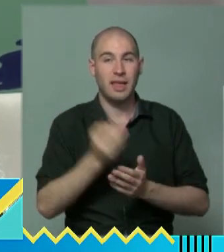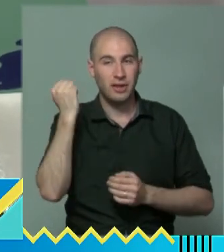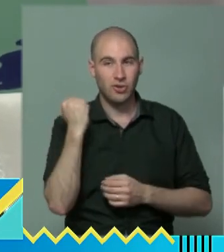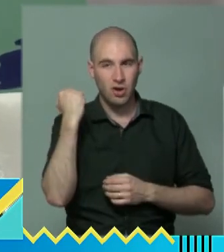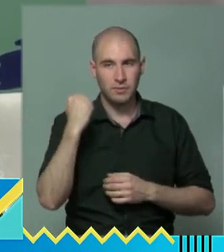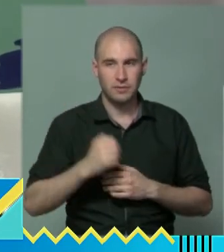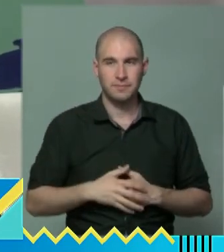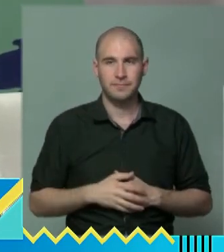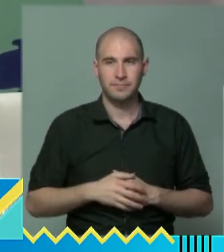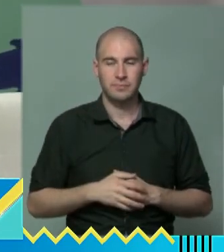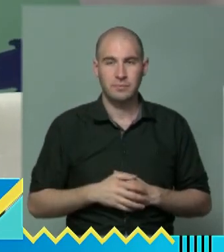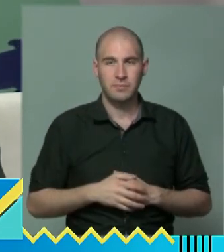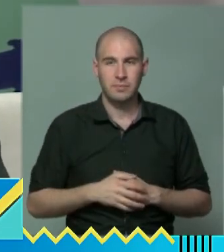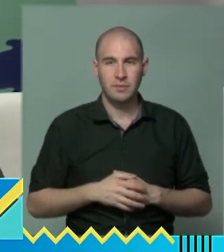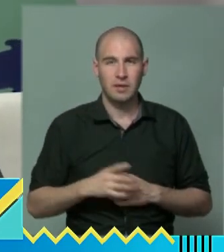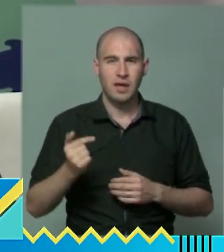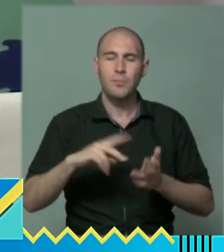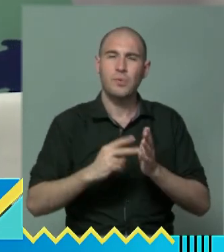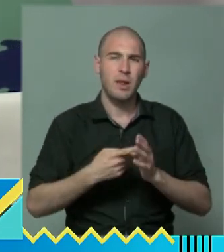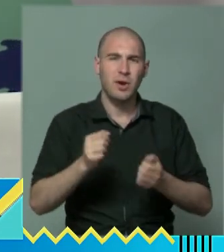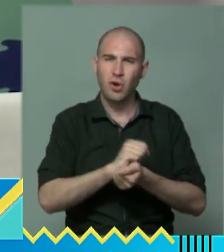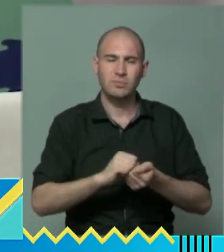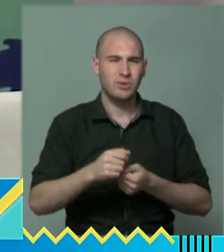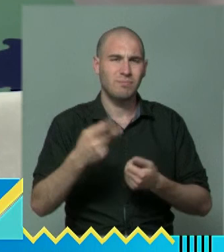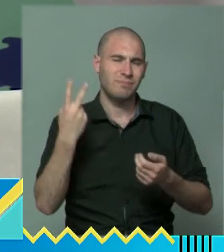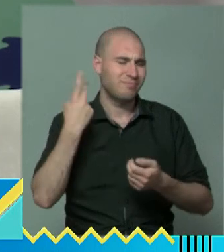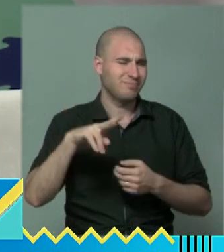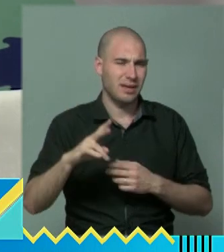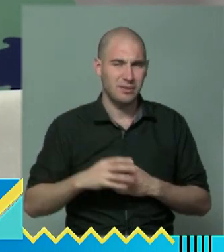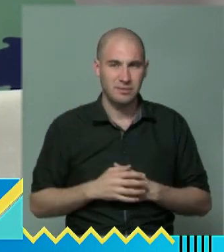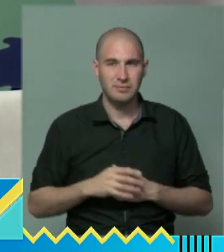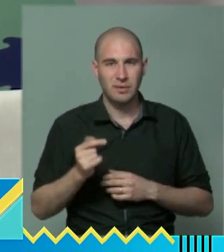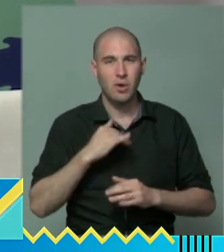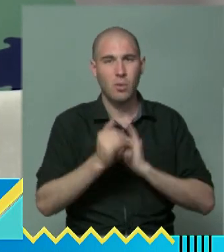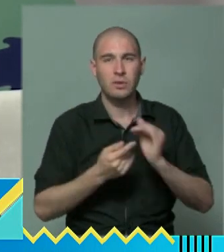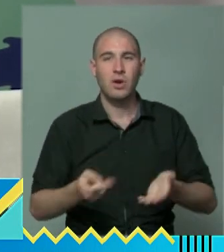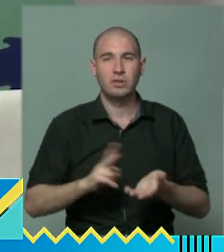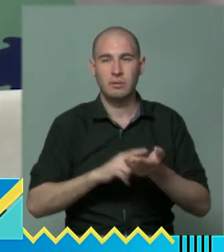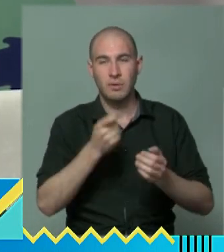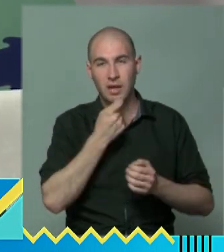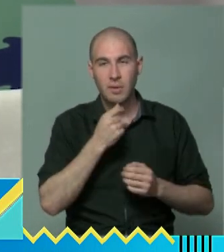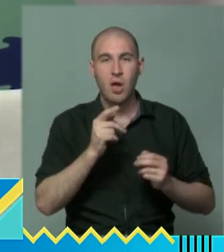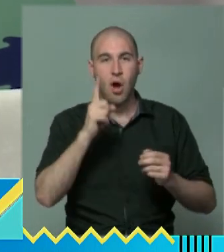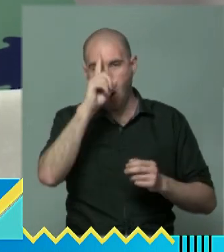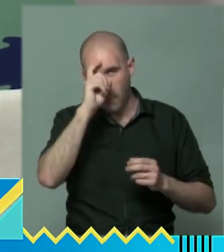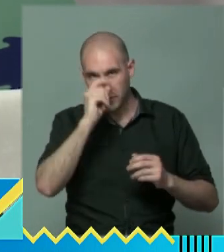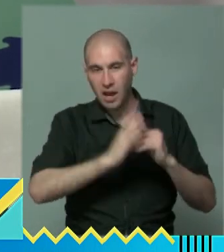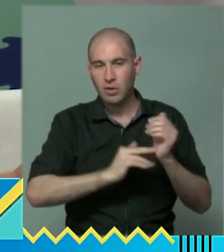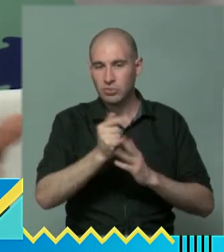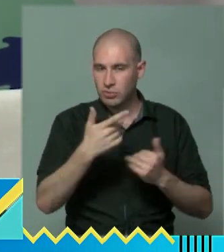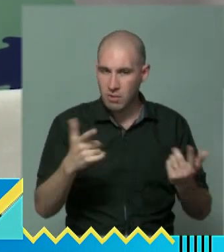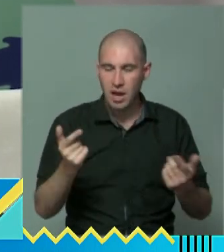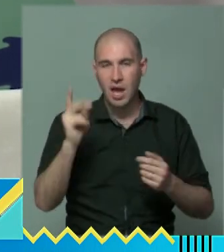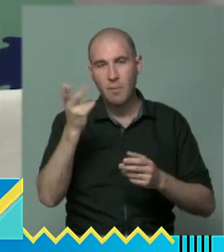económico. Trae consecuencias la corrupción muy nefastas, y vuelvo a reparar es un hospital que no se abrió,